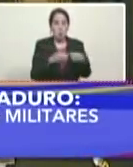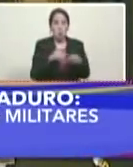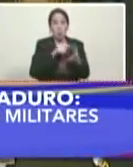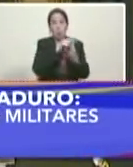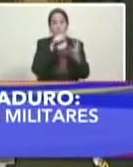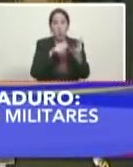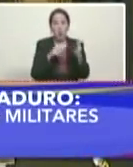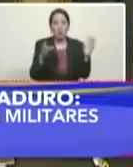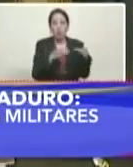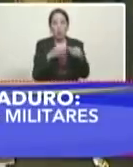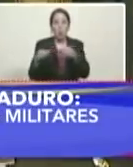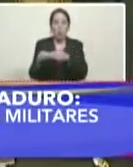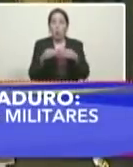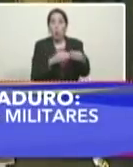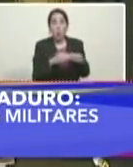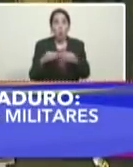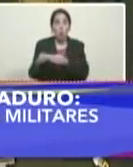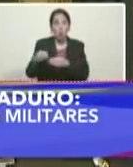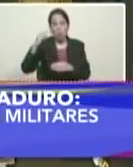militares